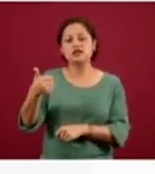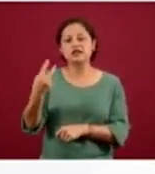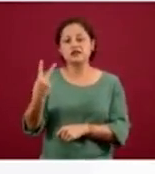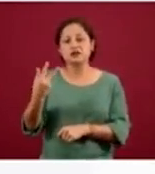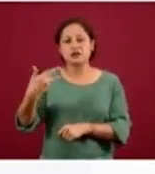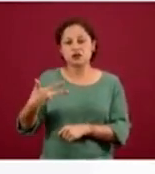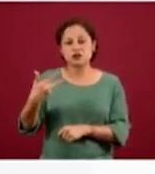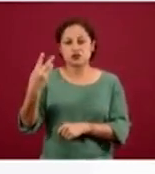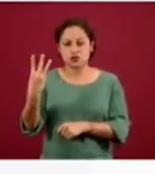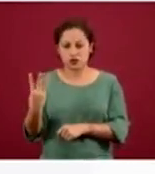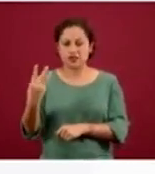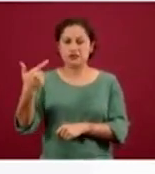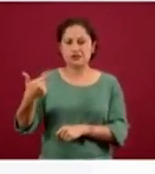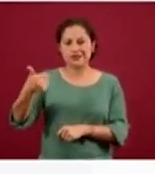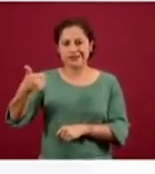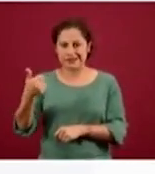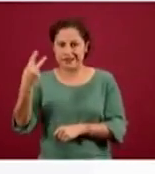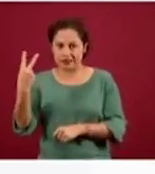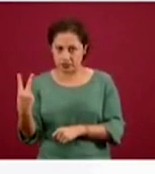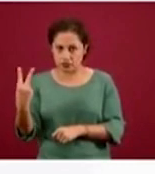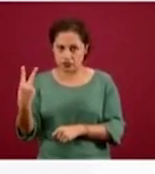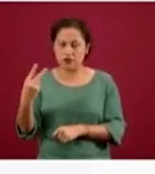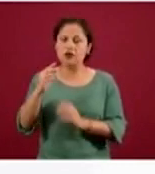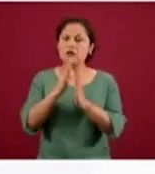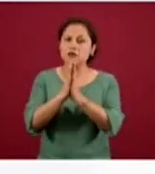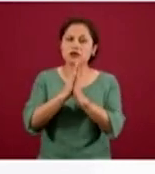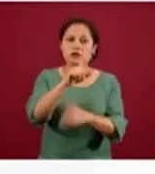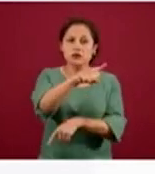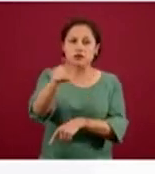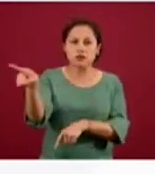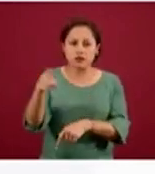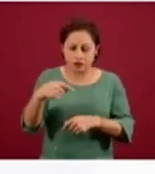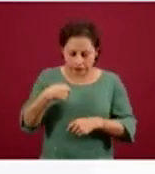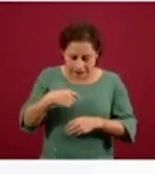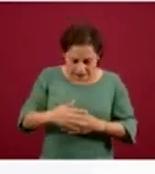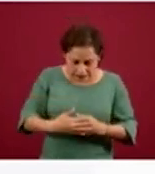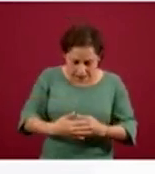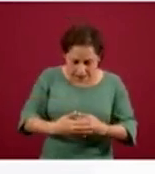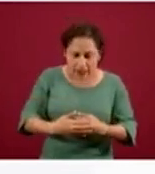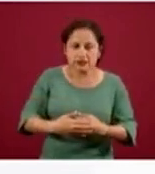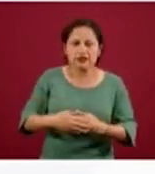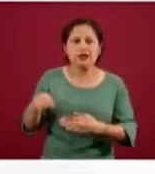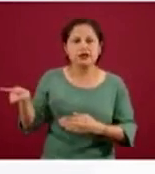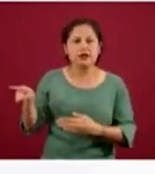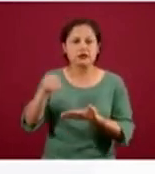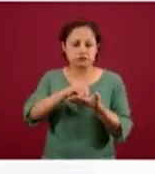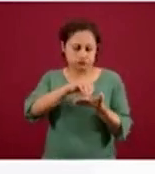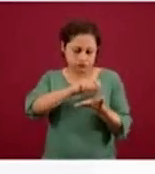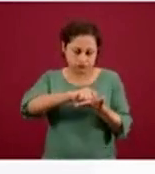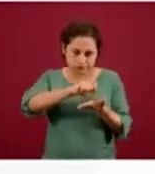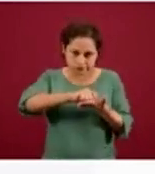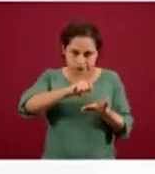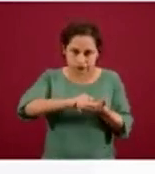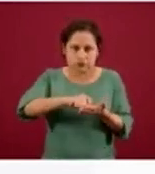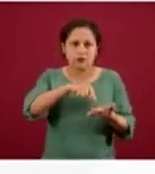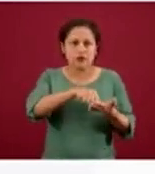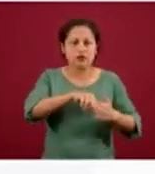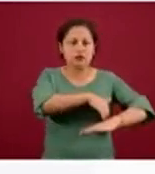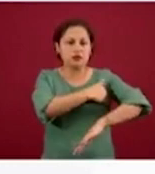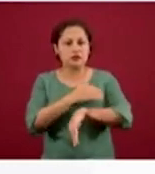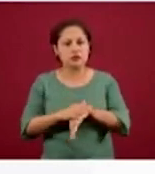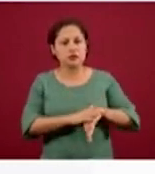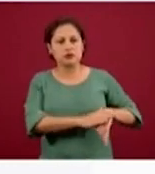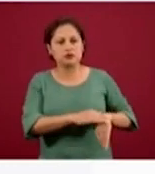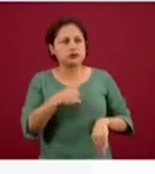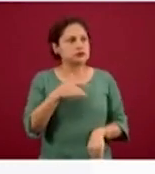6283-762. Por favor, si estás embarazada, anótala y ten este número a la mano, que es una forma de conectar y responder a